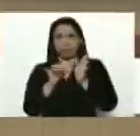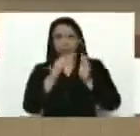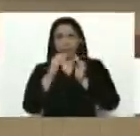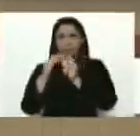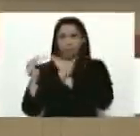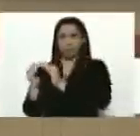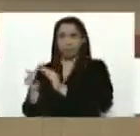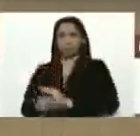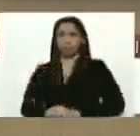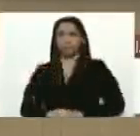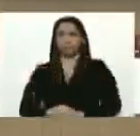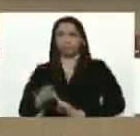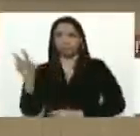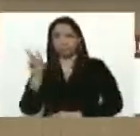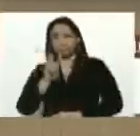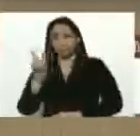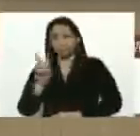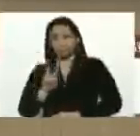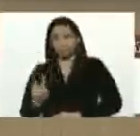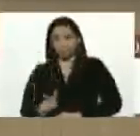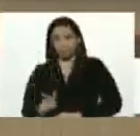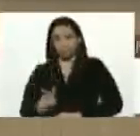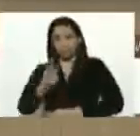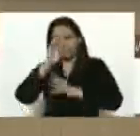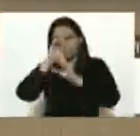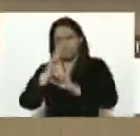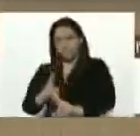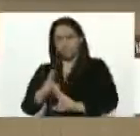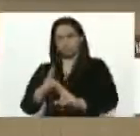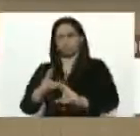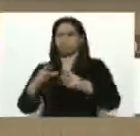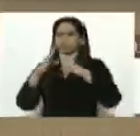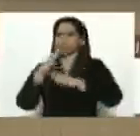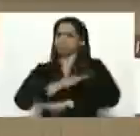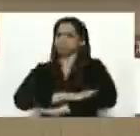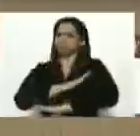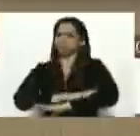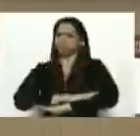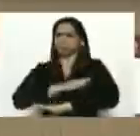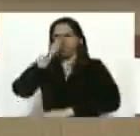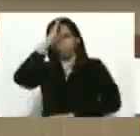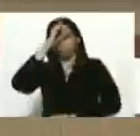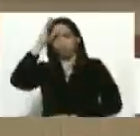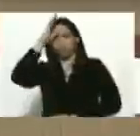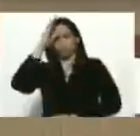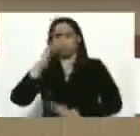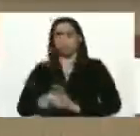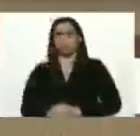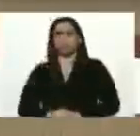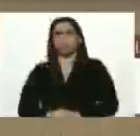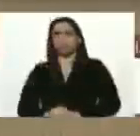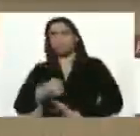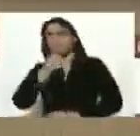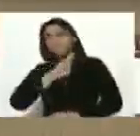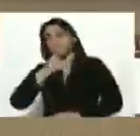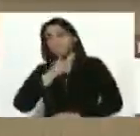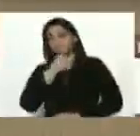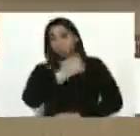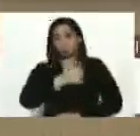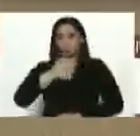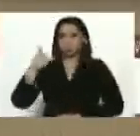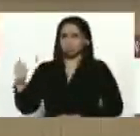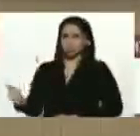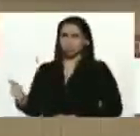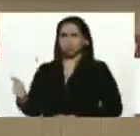hogar. Venezuela ha ido respetando, bueno, con mucha conciencia realmente, con mucha prudencia, cada uno de estos